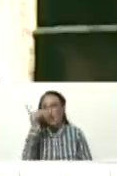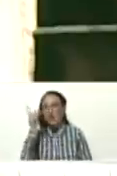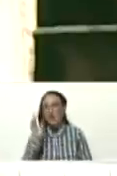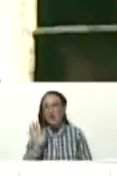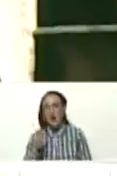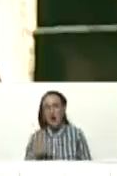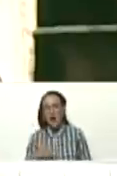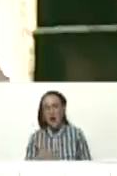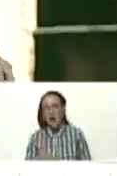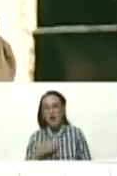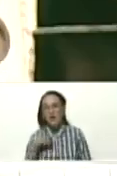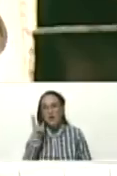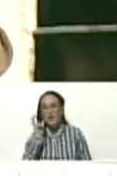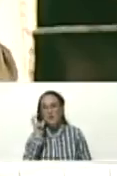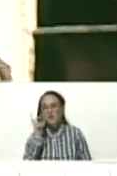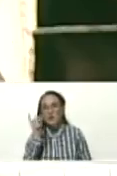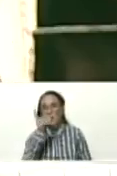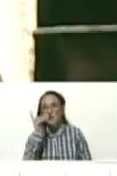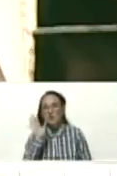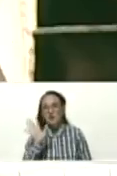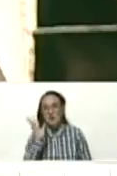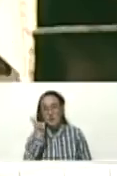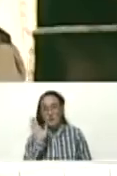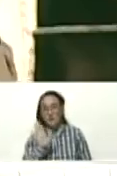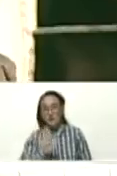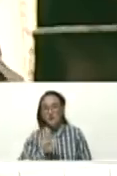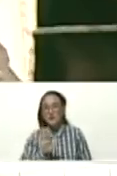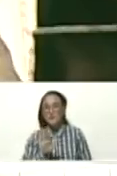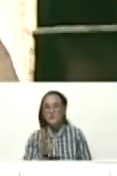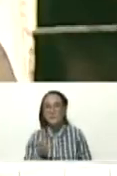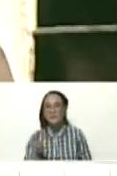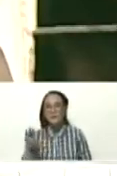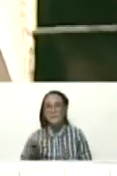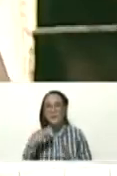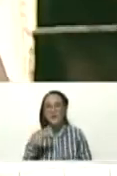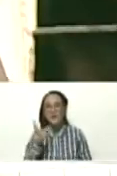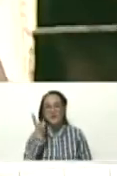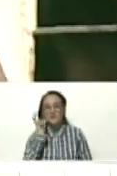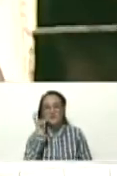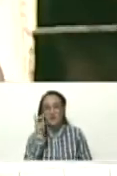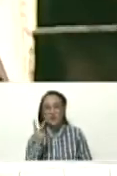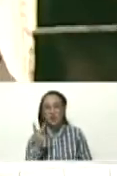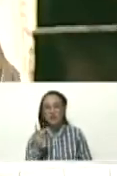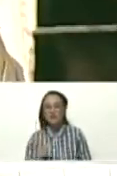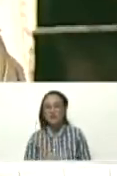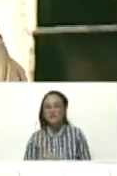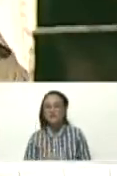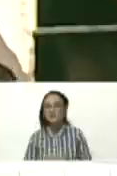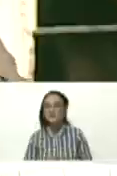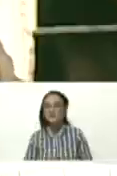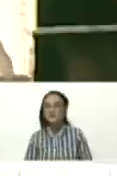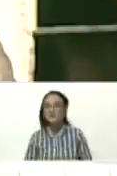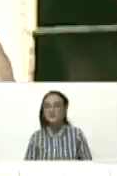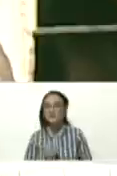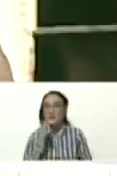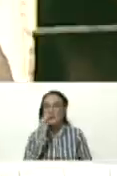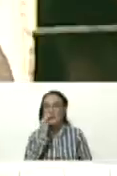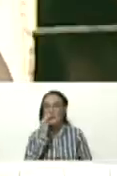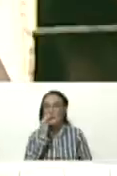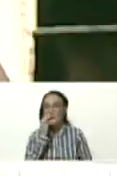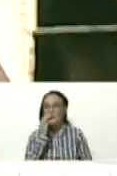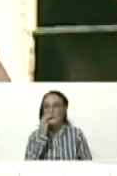escucho. Diosdado, ya escucho el audio, me mandó dos audios. ¿Ah?